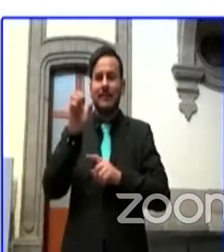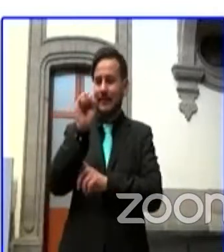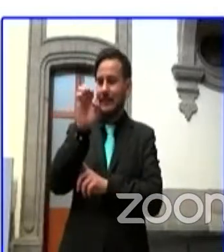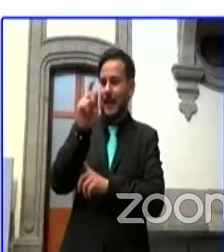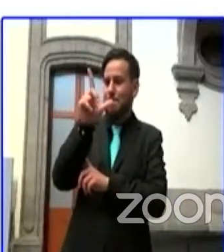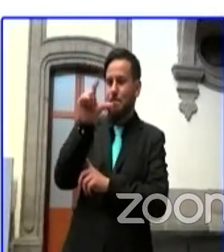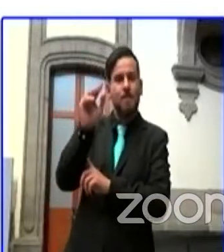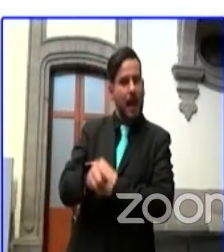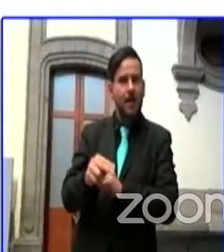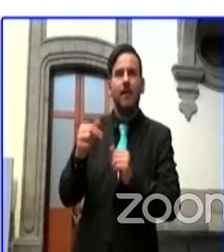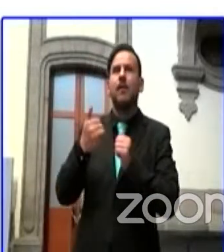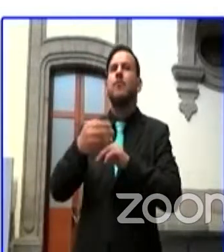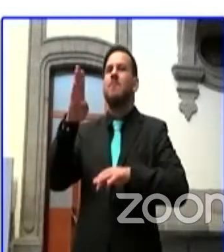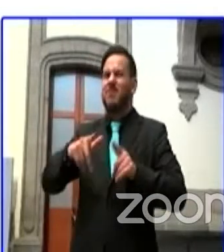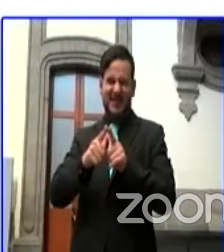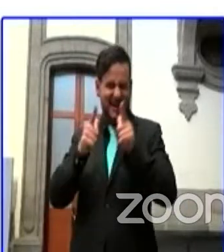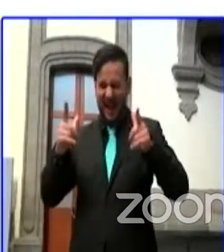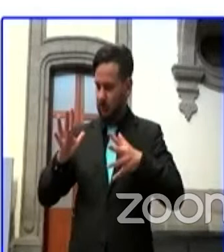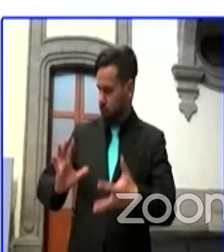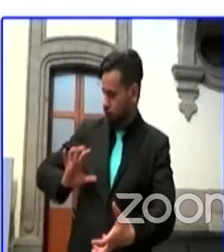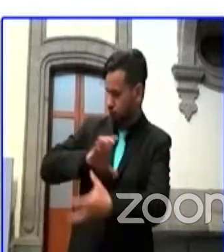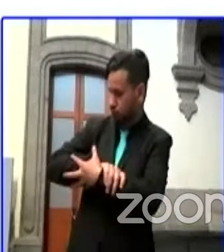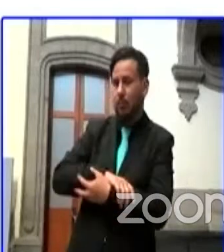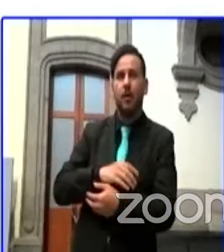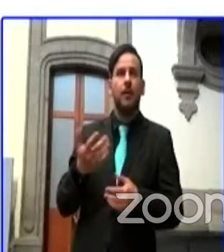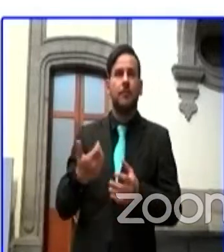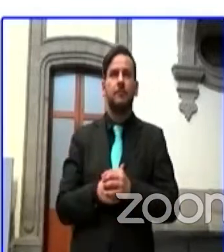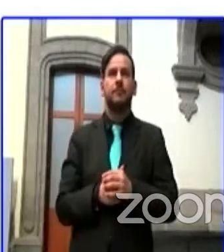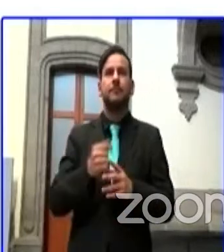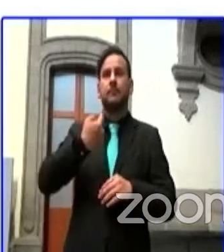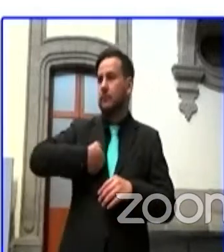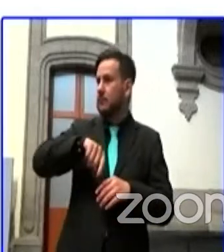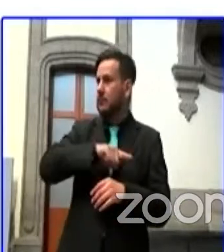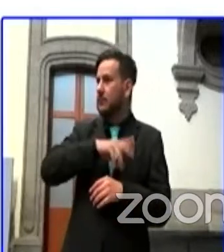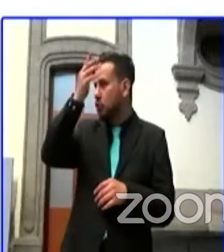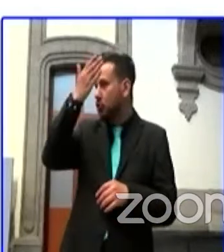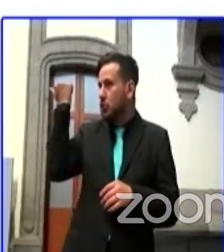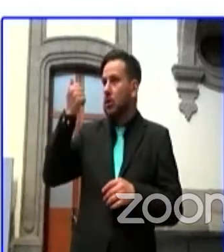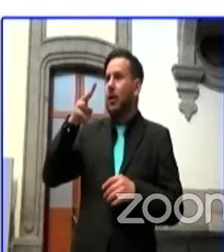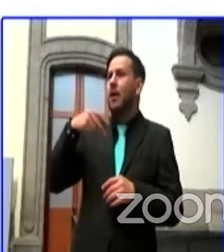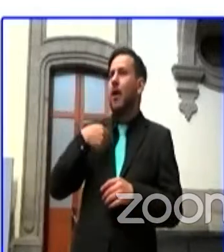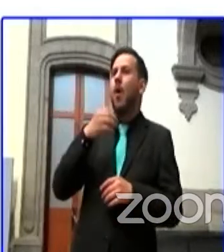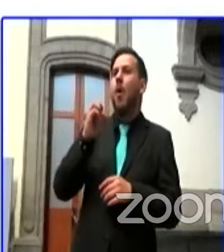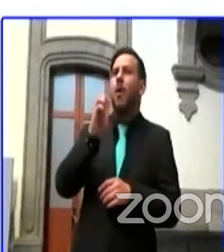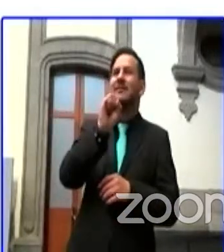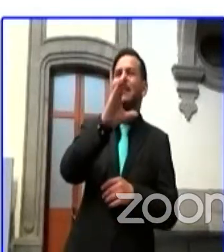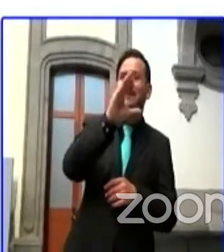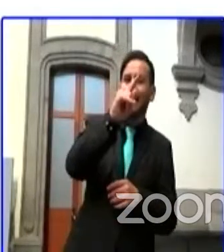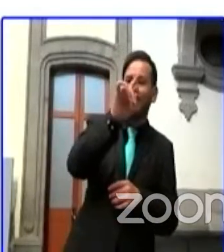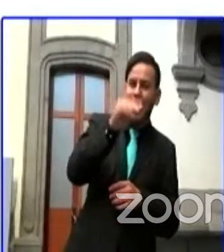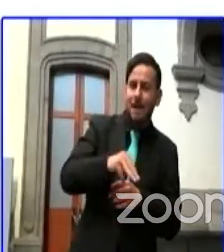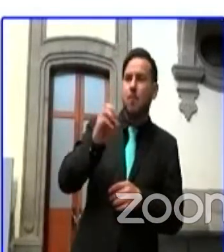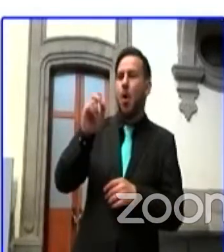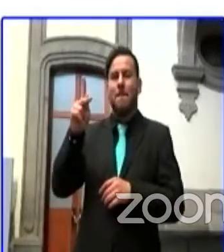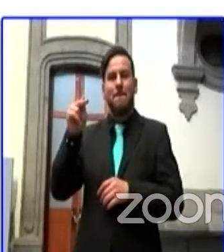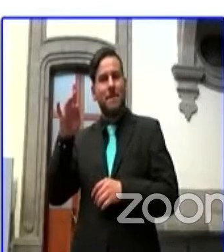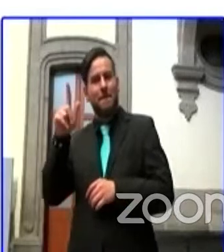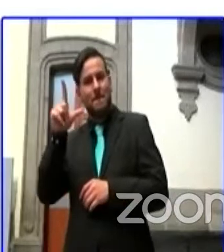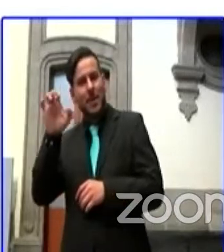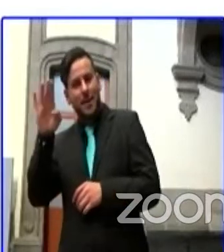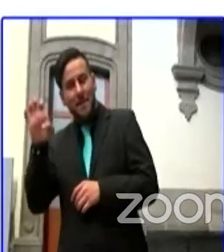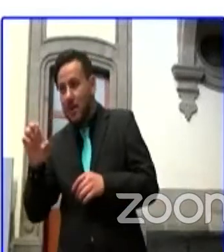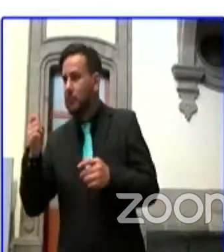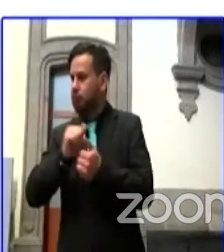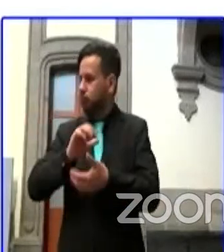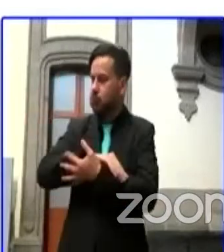sido un gran aliado del IPDEI. A veces decimos que no sabemos si estamos en IPDEI o en CEPLAN, o CEPLAN en IPDEI. El foro del